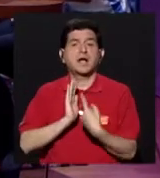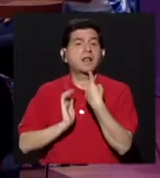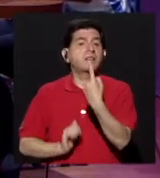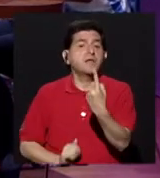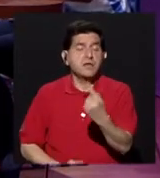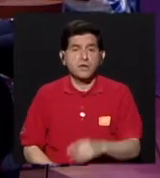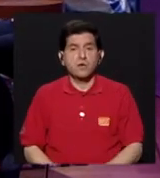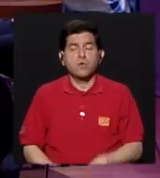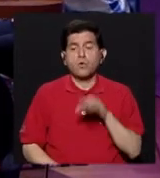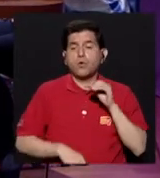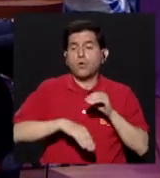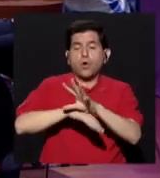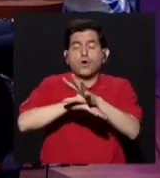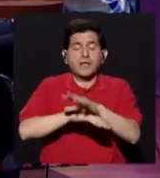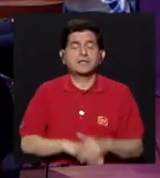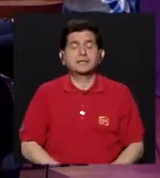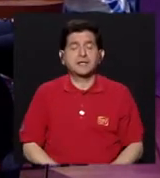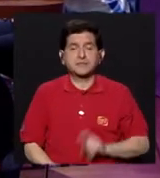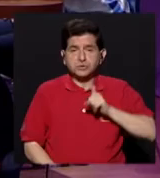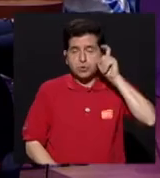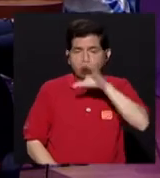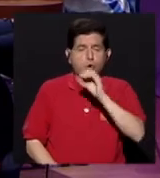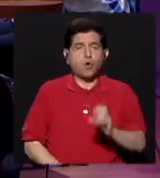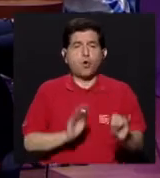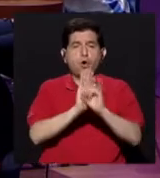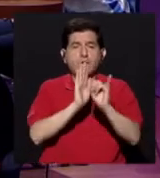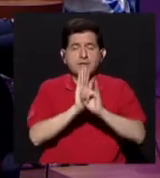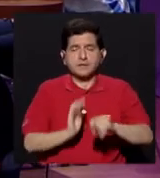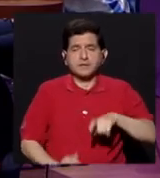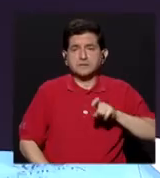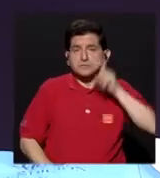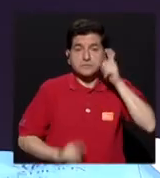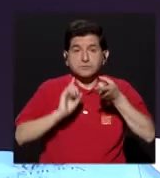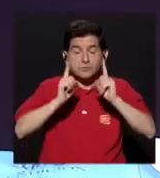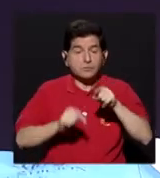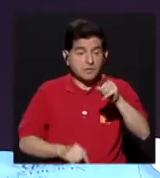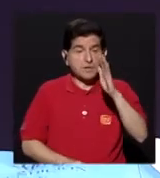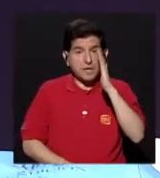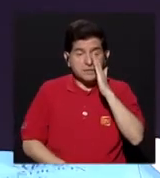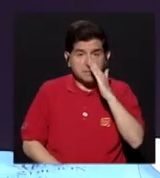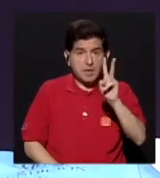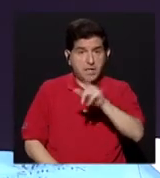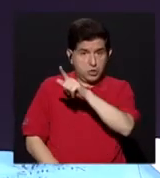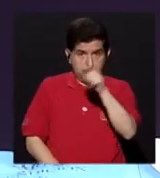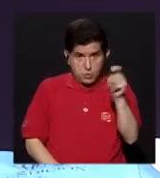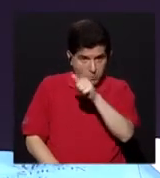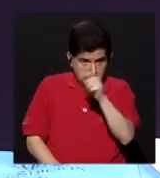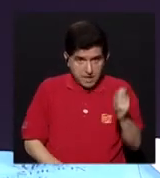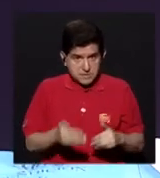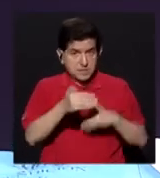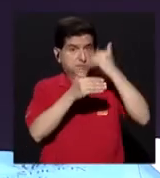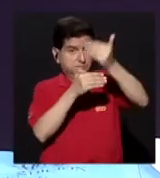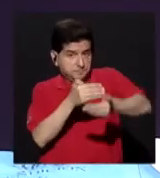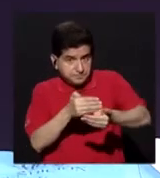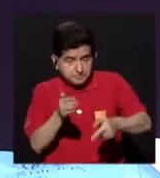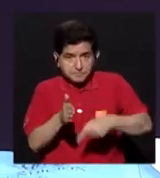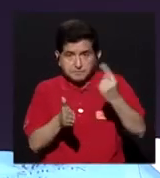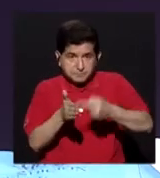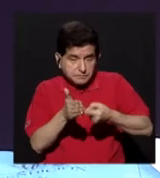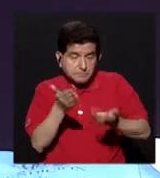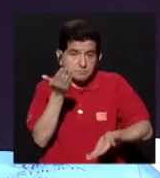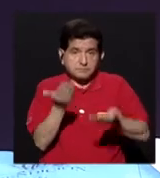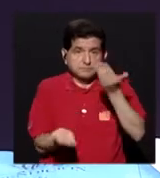tema de su orientación sexual e identidad de género, y hemos visto que esa misma mamá, en cuestión de dos meses, a veces